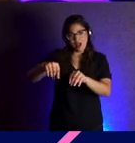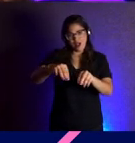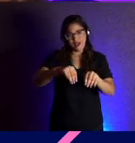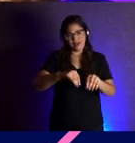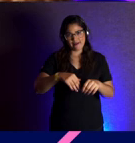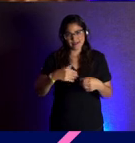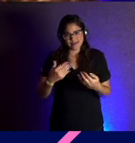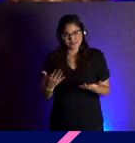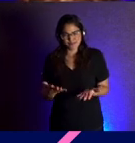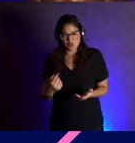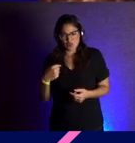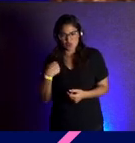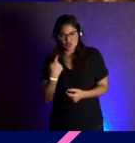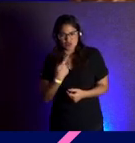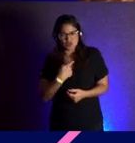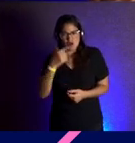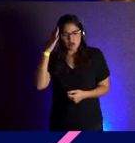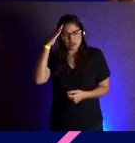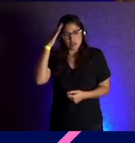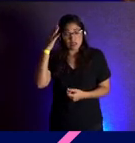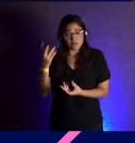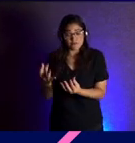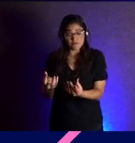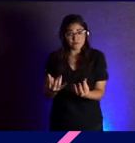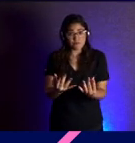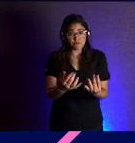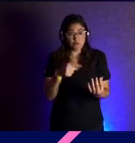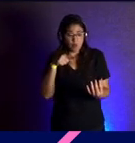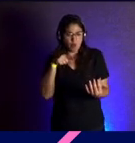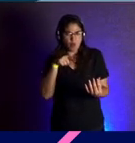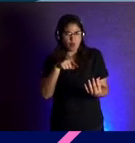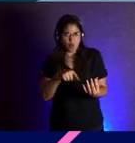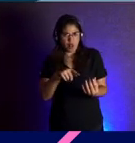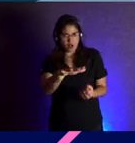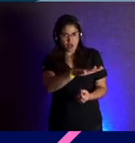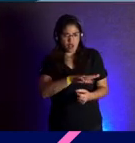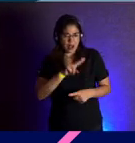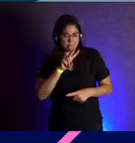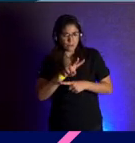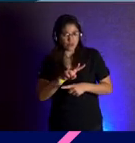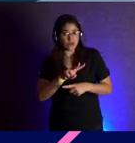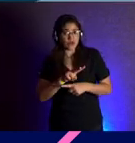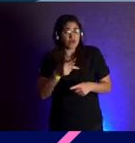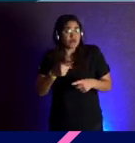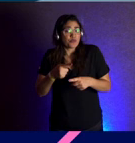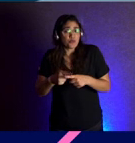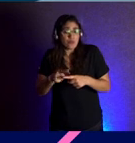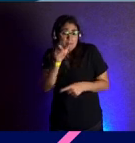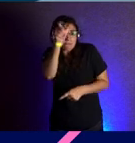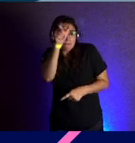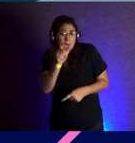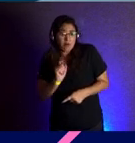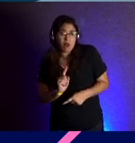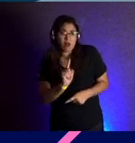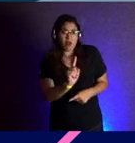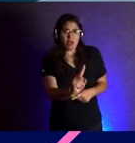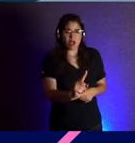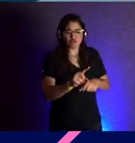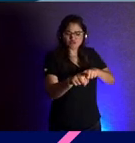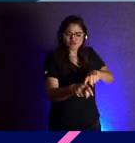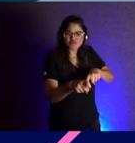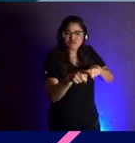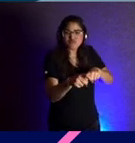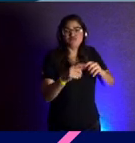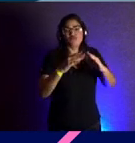protegida, era porque había gente. ¿Gente haciendo qué? Gente haciendo agricultura, vivienda, ganadería,